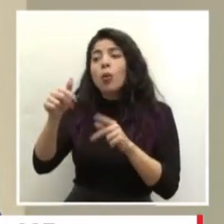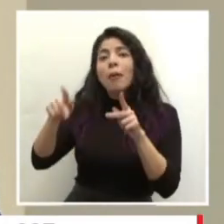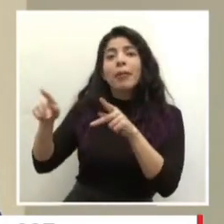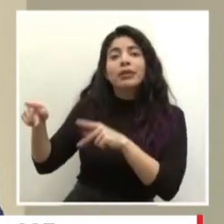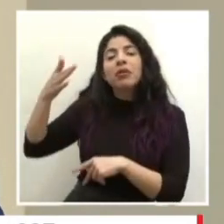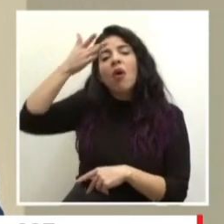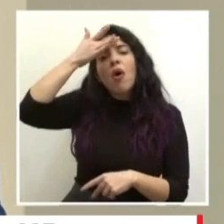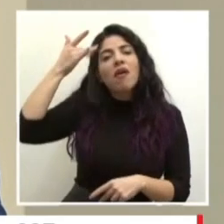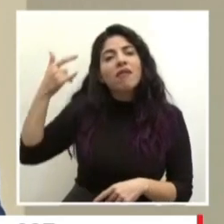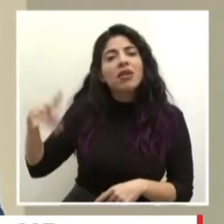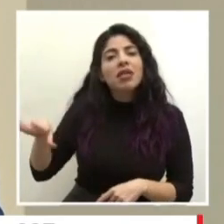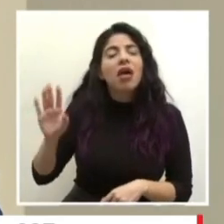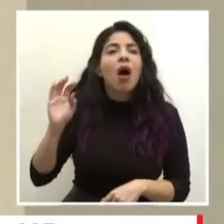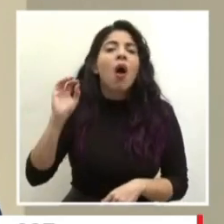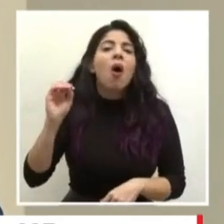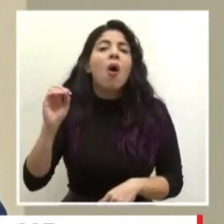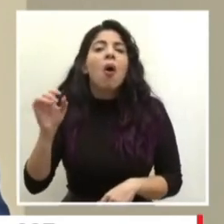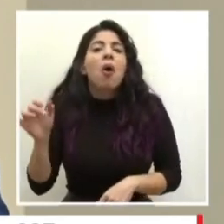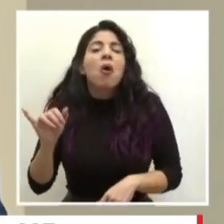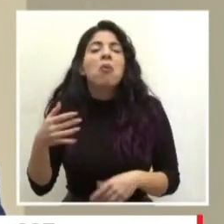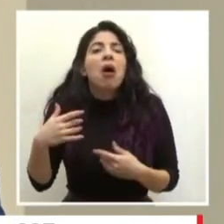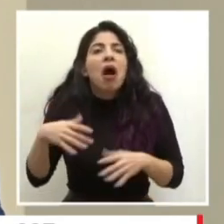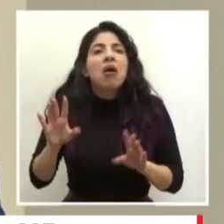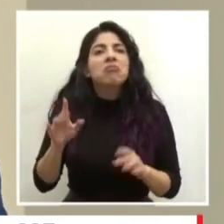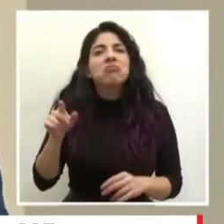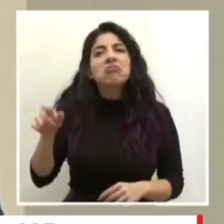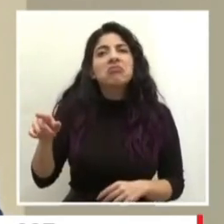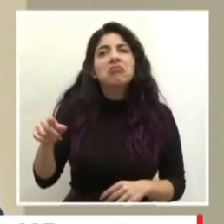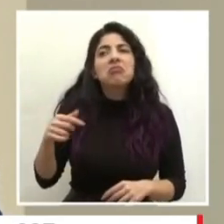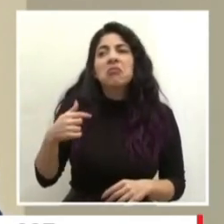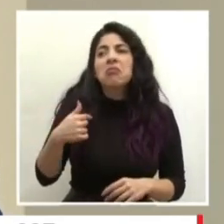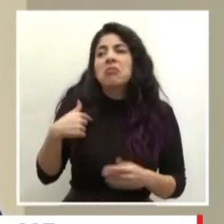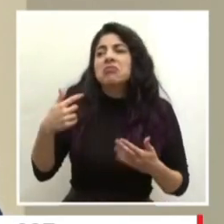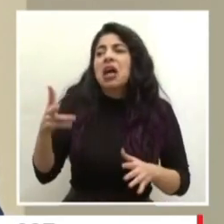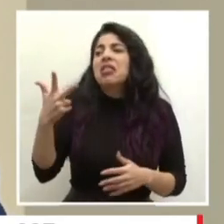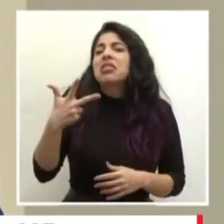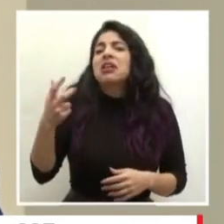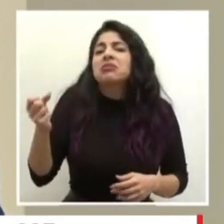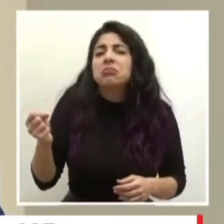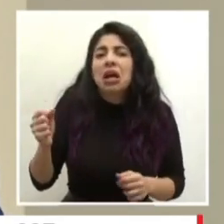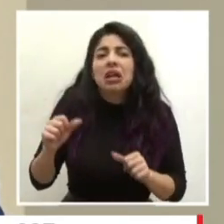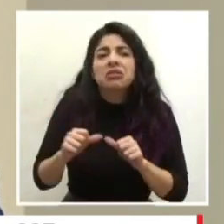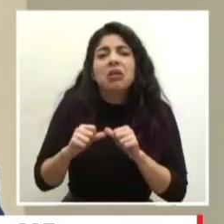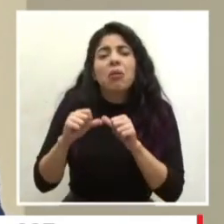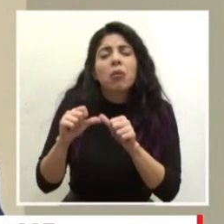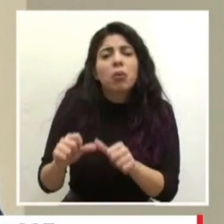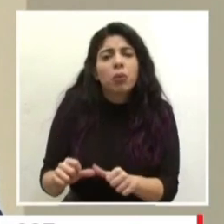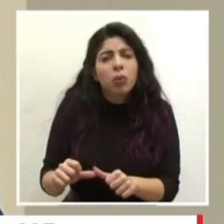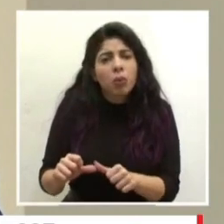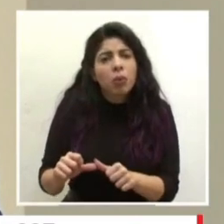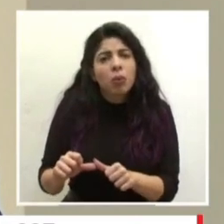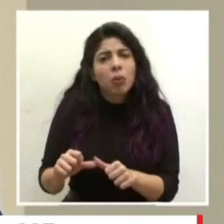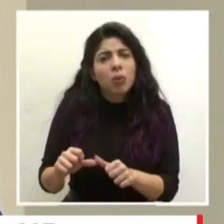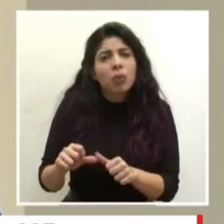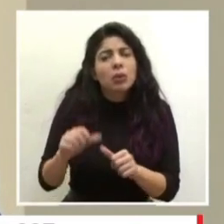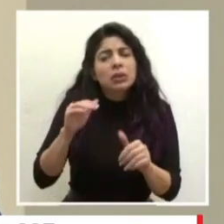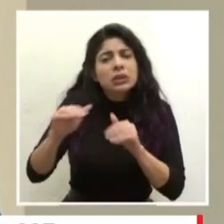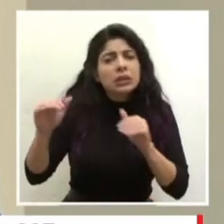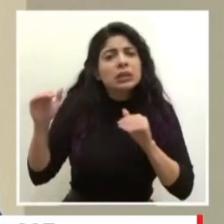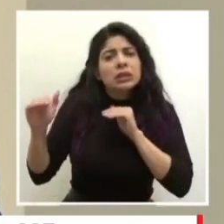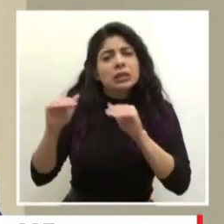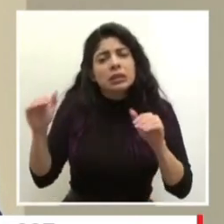que simplemente pues se hacen como los que no. Hemos tenido ya 3 meses y resto de estar en este llamado a